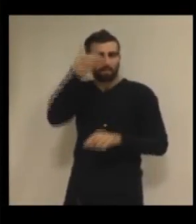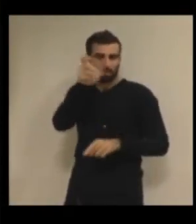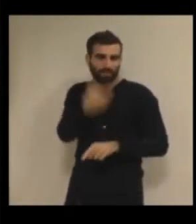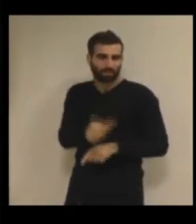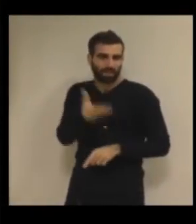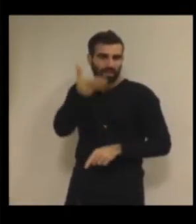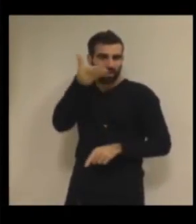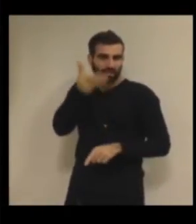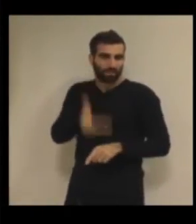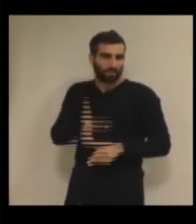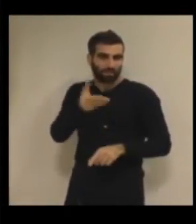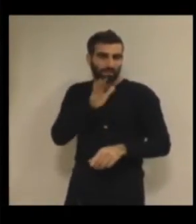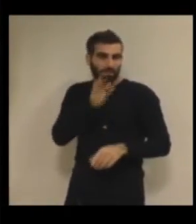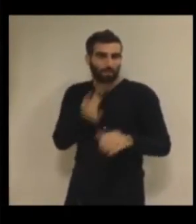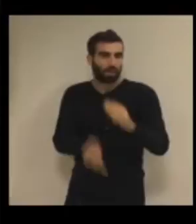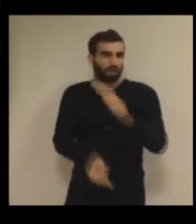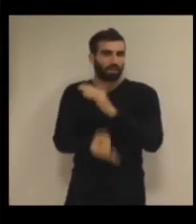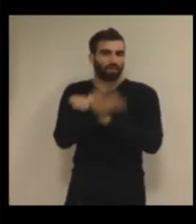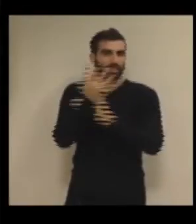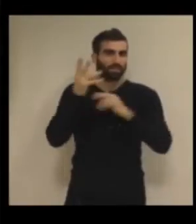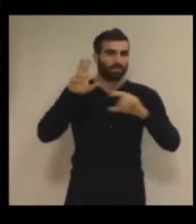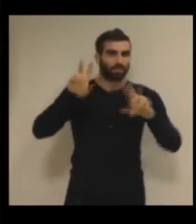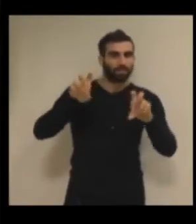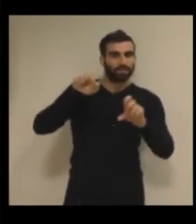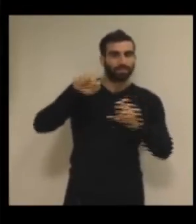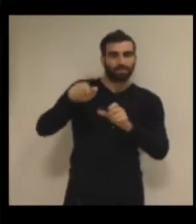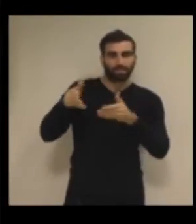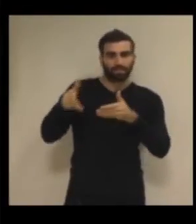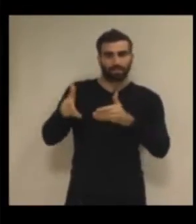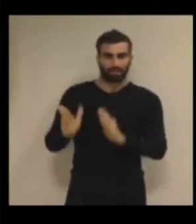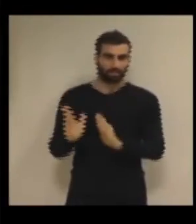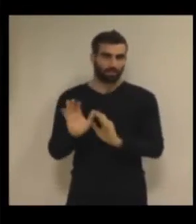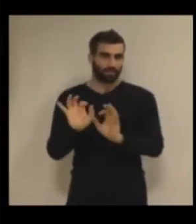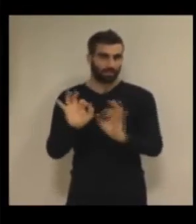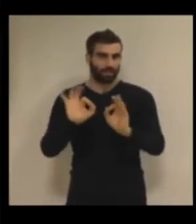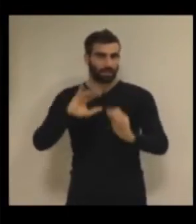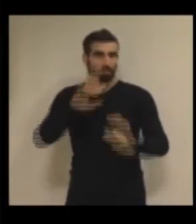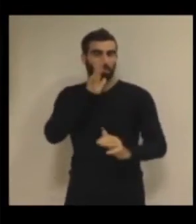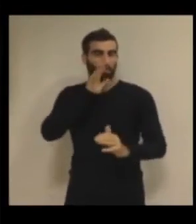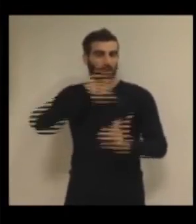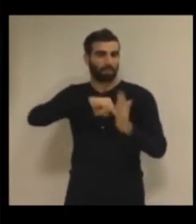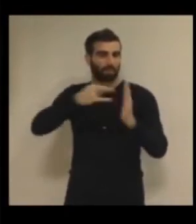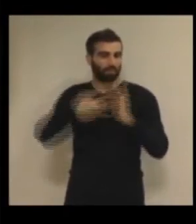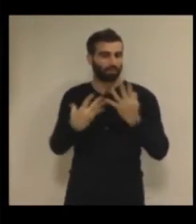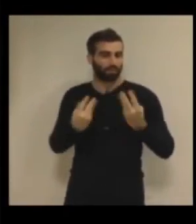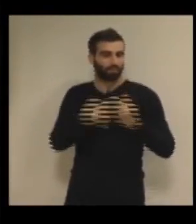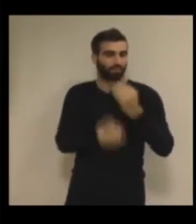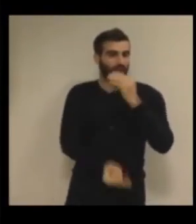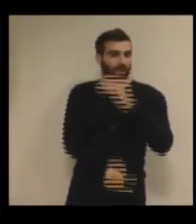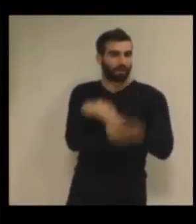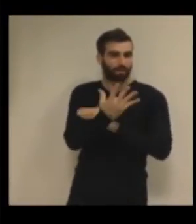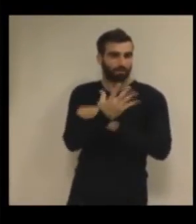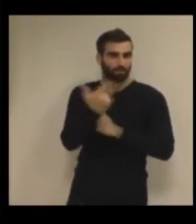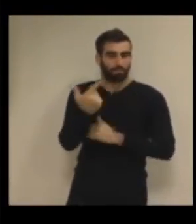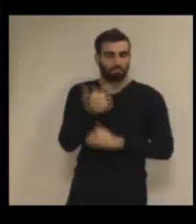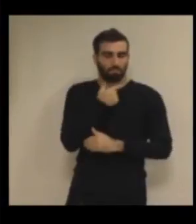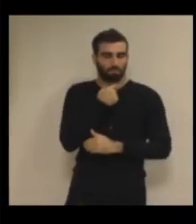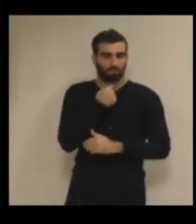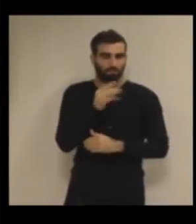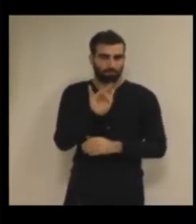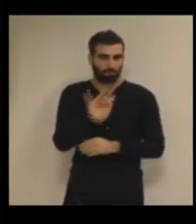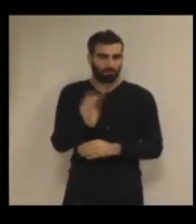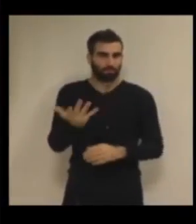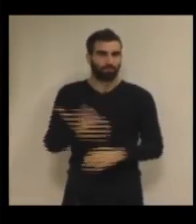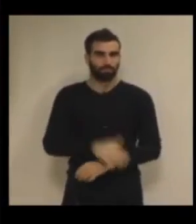Porque realmente, como eres, ese producto entre proyecto. Comillas, es hijo del proyecto, lo cual me parece fabuloso, ¿eh? O sea, que es